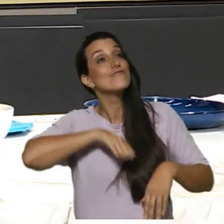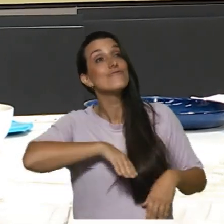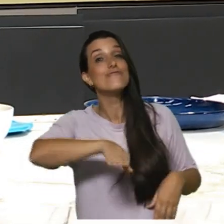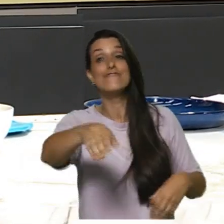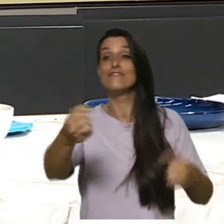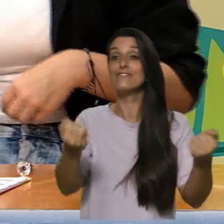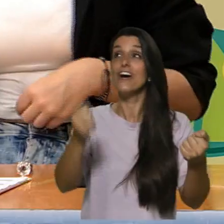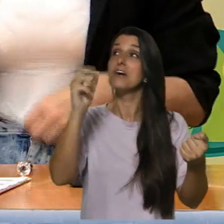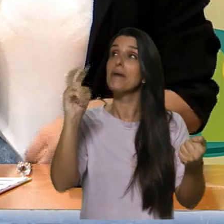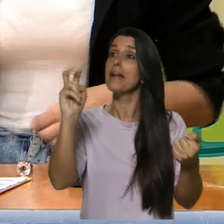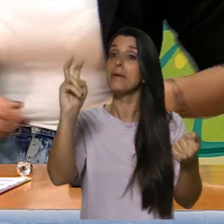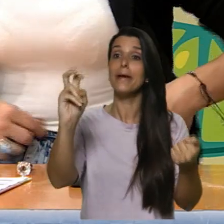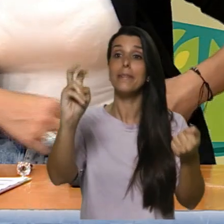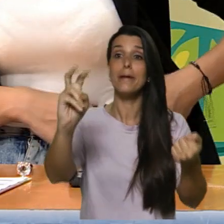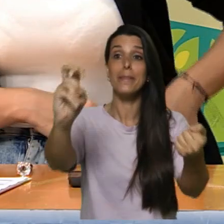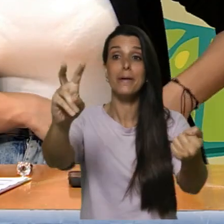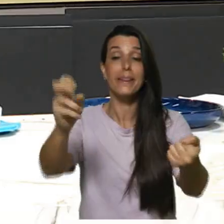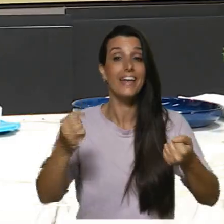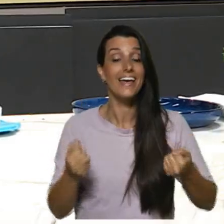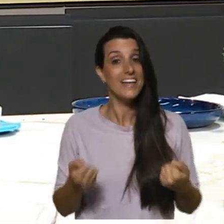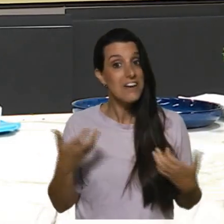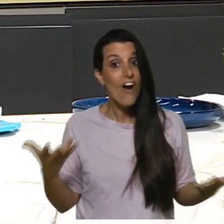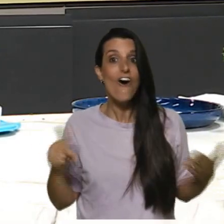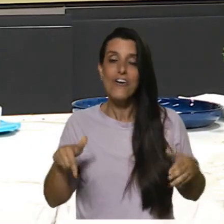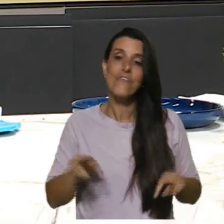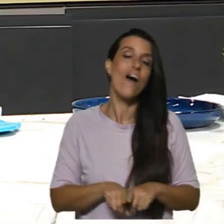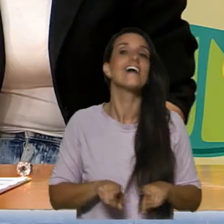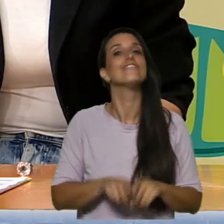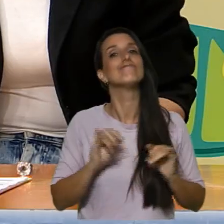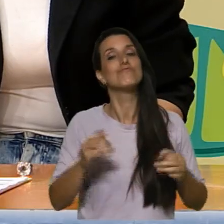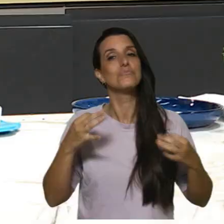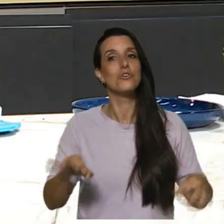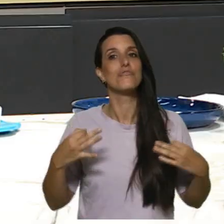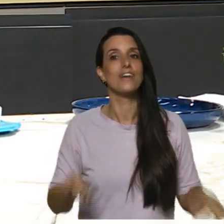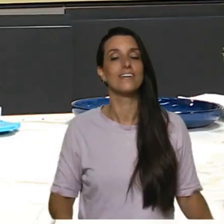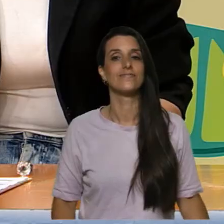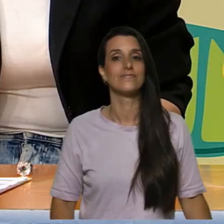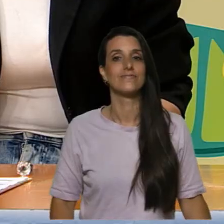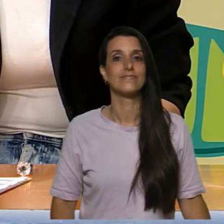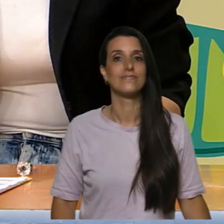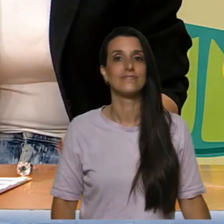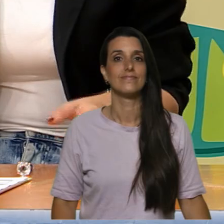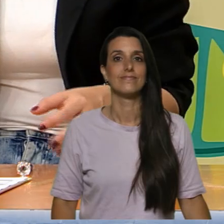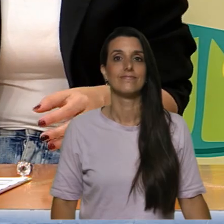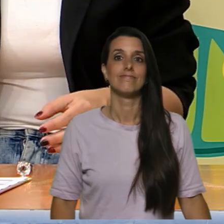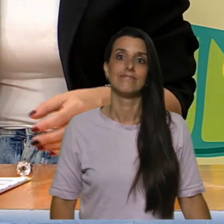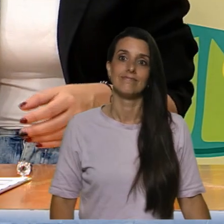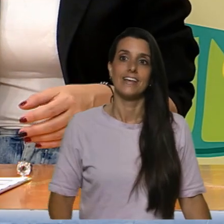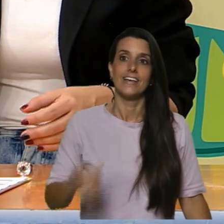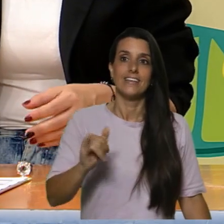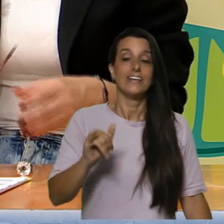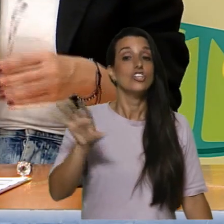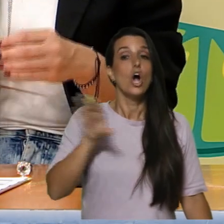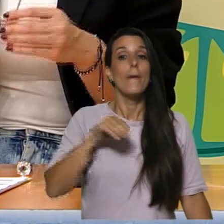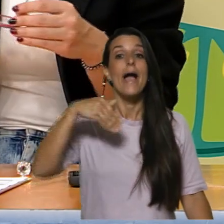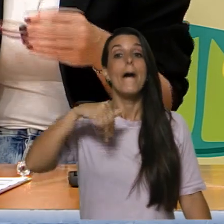¿Viste? Ay, y eso que los martes cuesta. No, pues ahí. Pero hoy se portaron bien las papas. Se portaron bien. No estamos contagiando de Miguel Chaga. Sí, le estoy copiando a